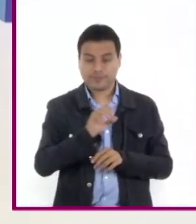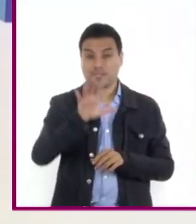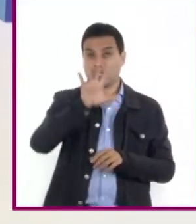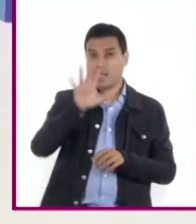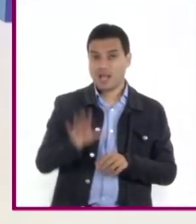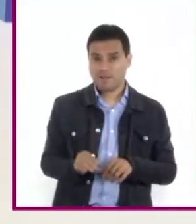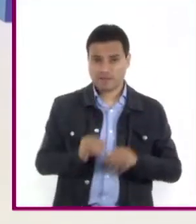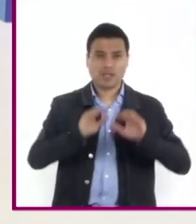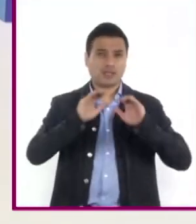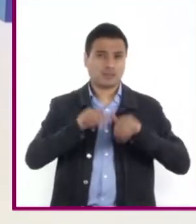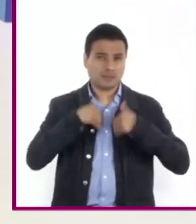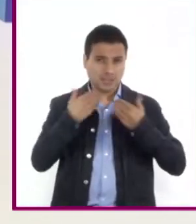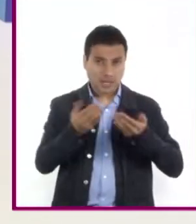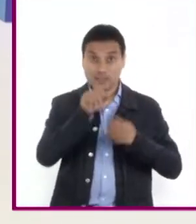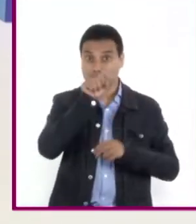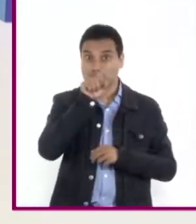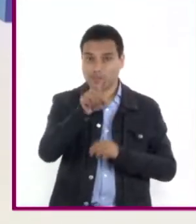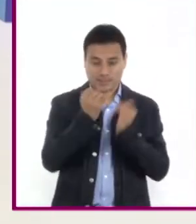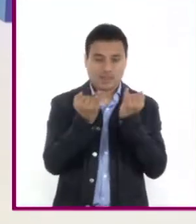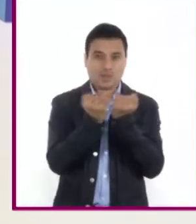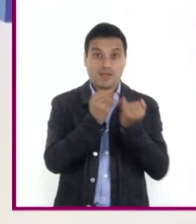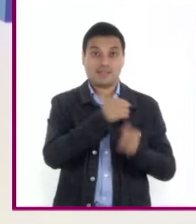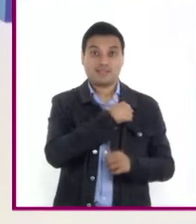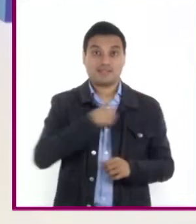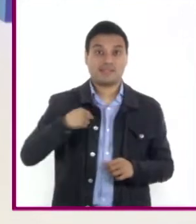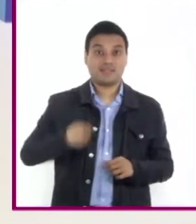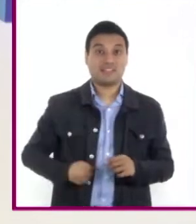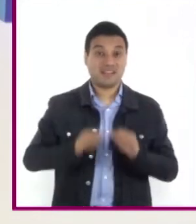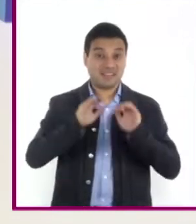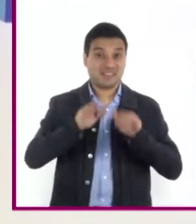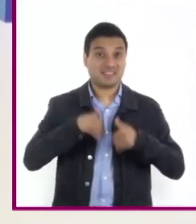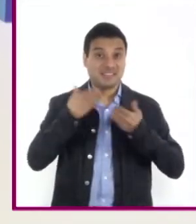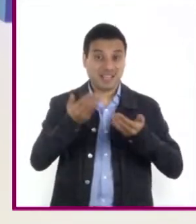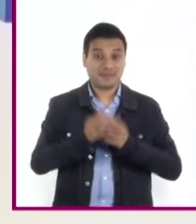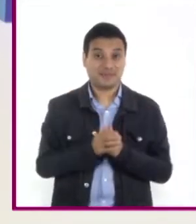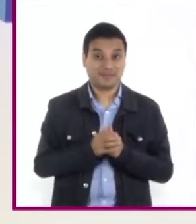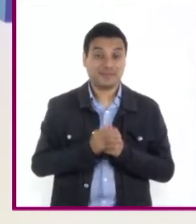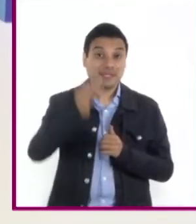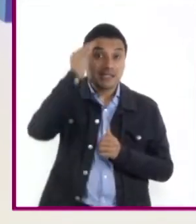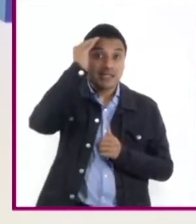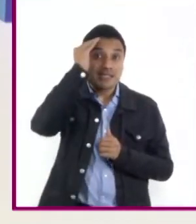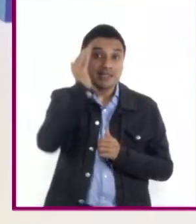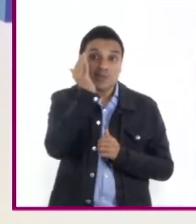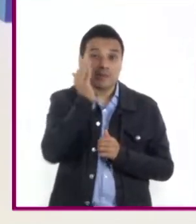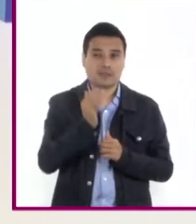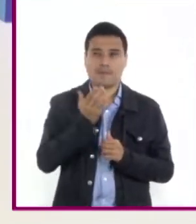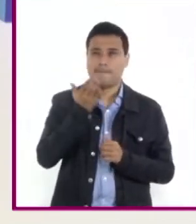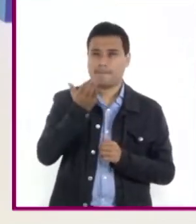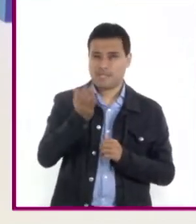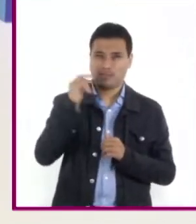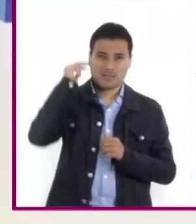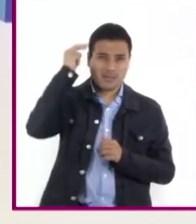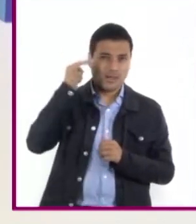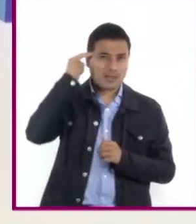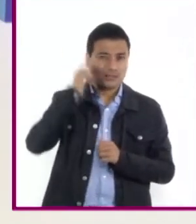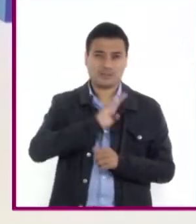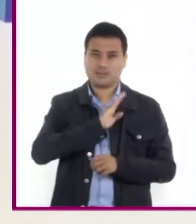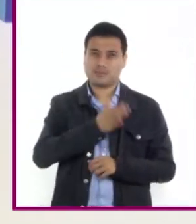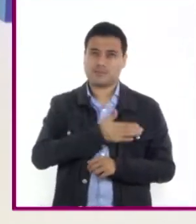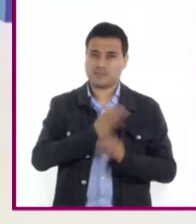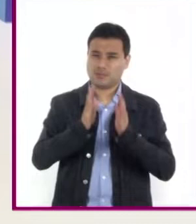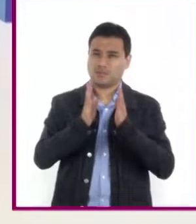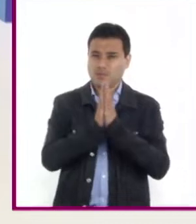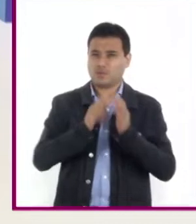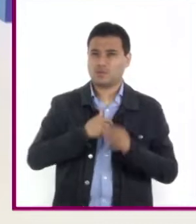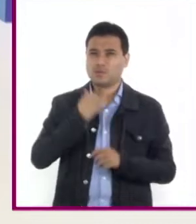y lograran llegar hasta China. En ese contexto, Cristóbal Colón planteó a los reyes de España una nueva